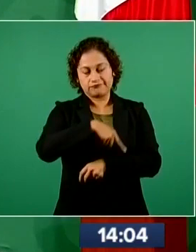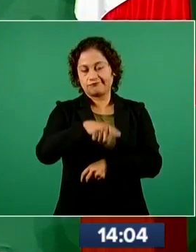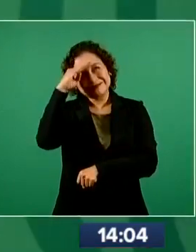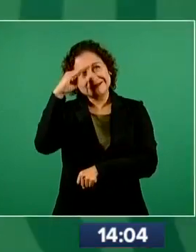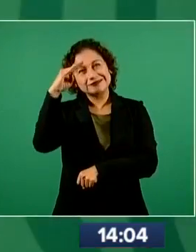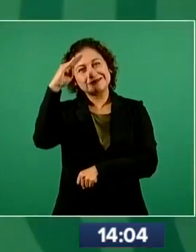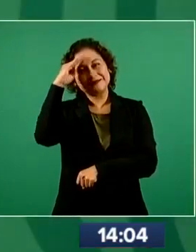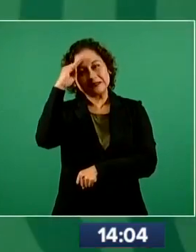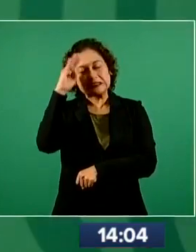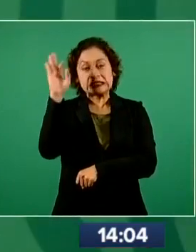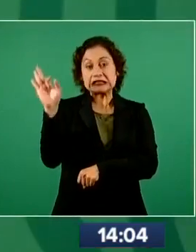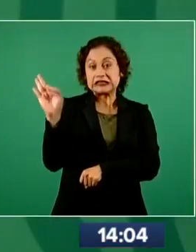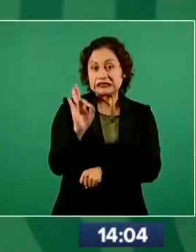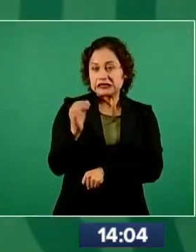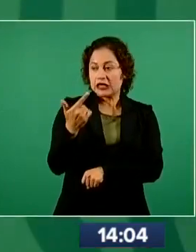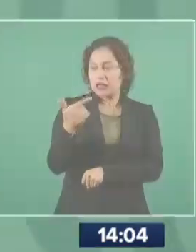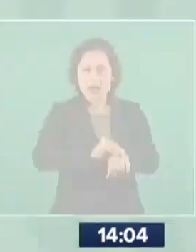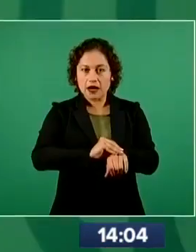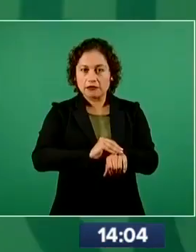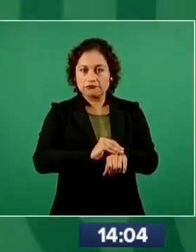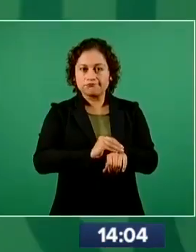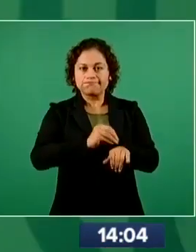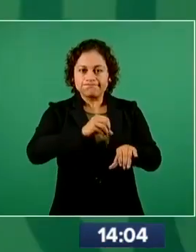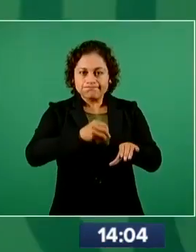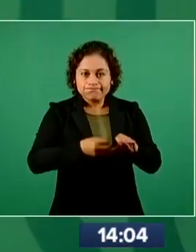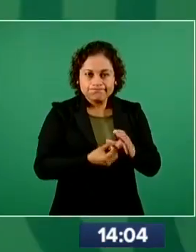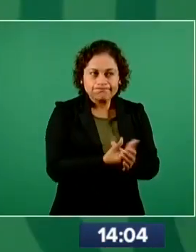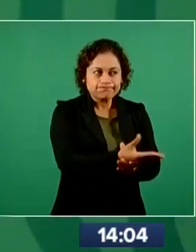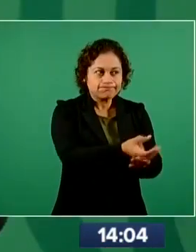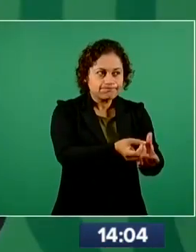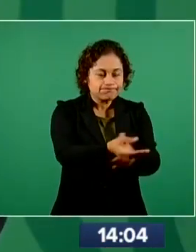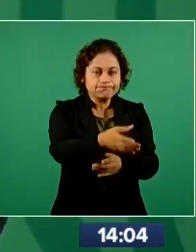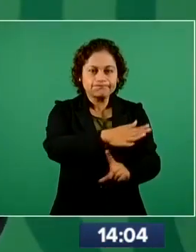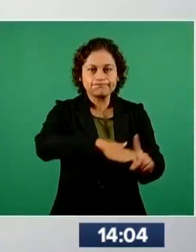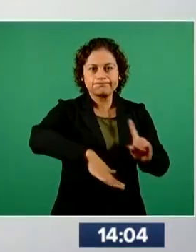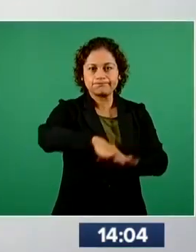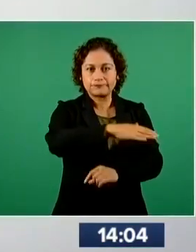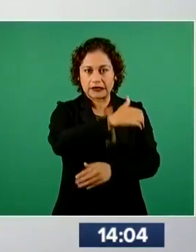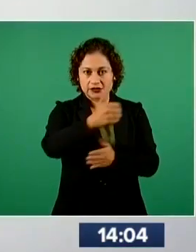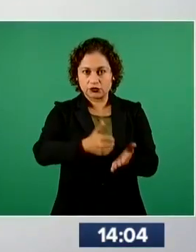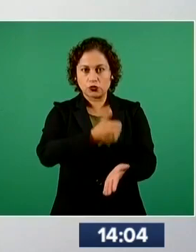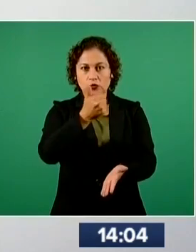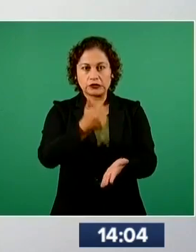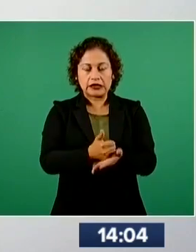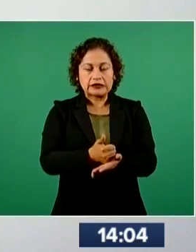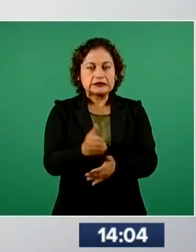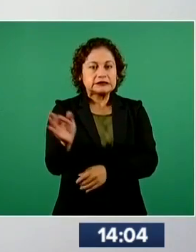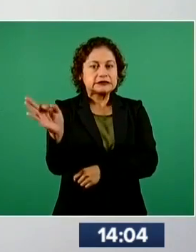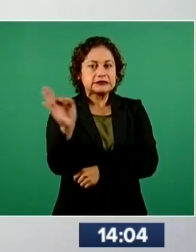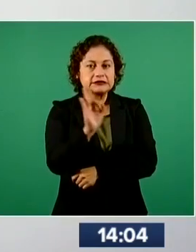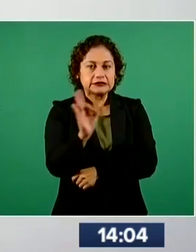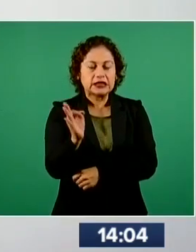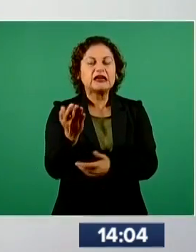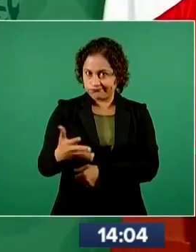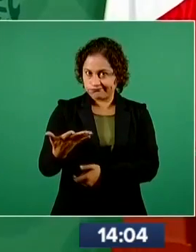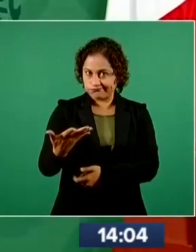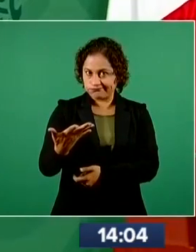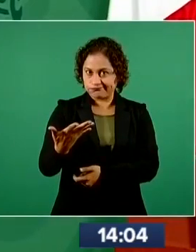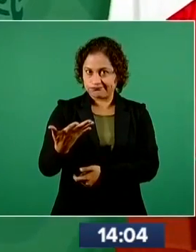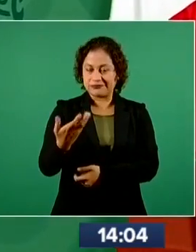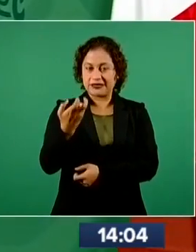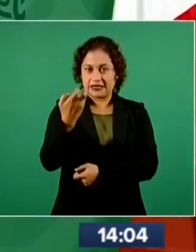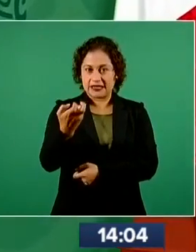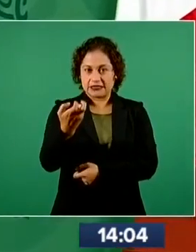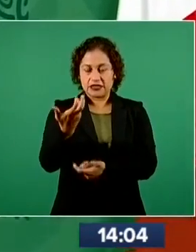natural podríamos alcanzar dos cosas una que es más barato sería